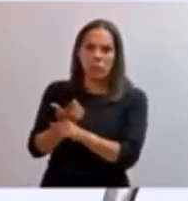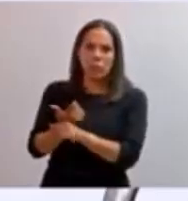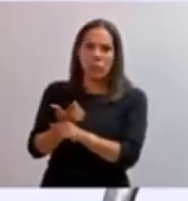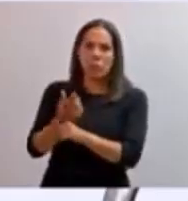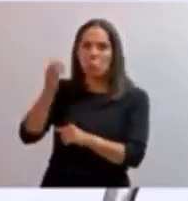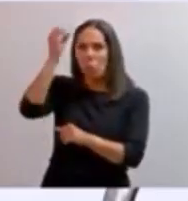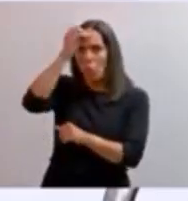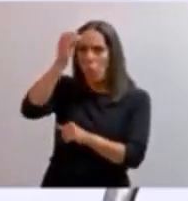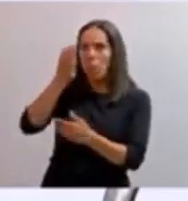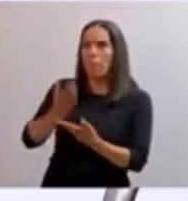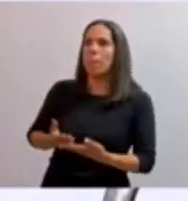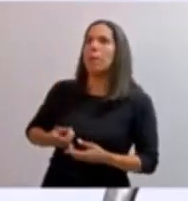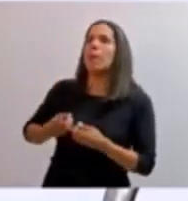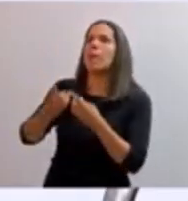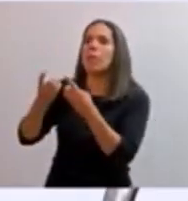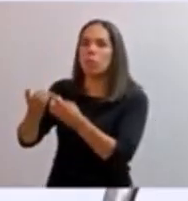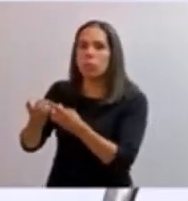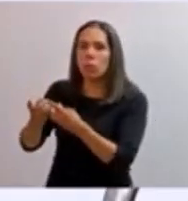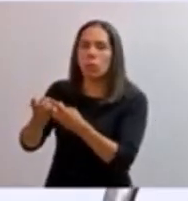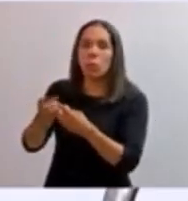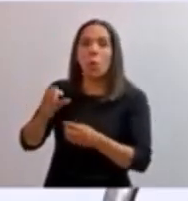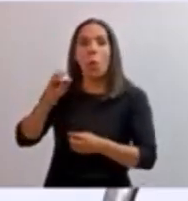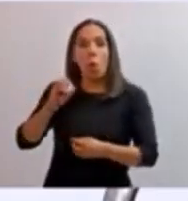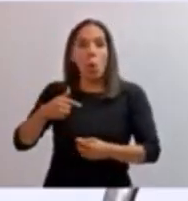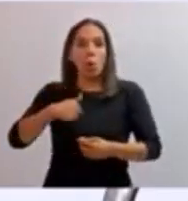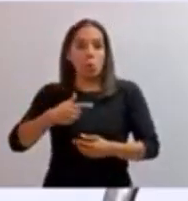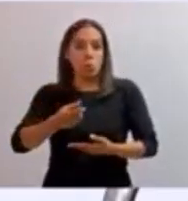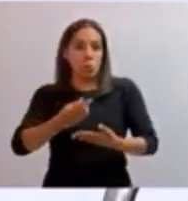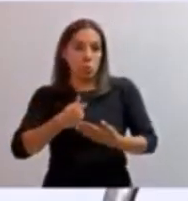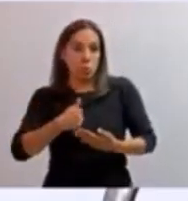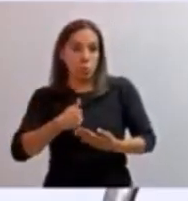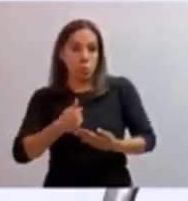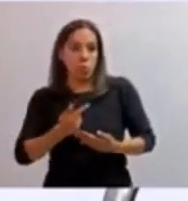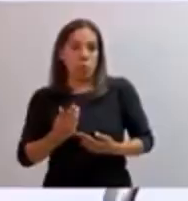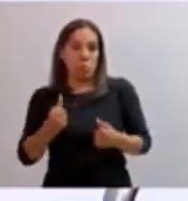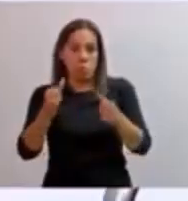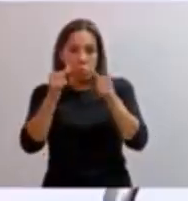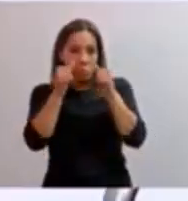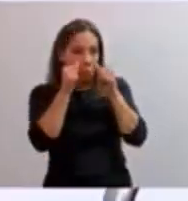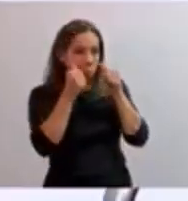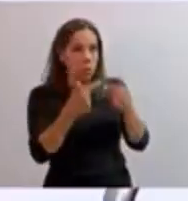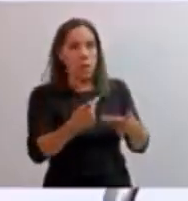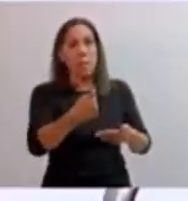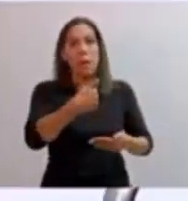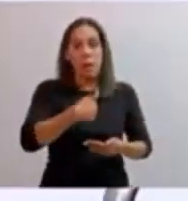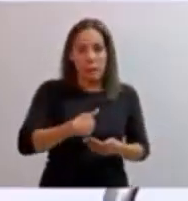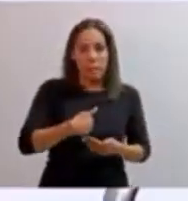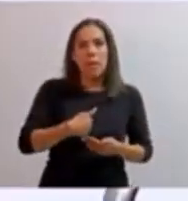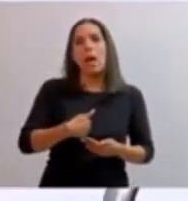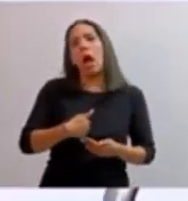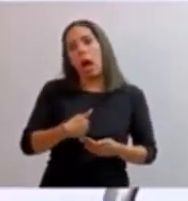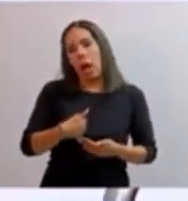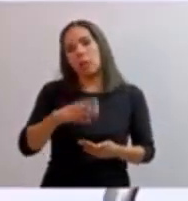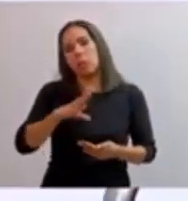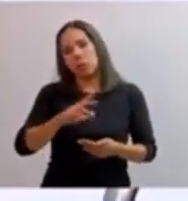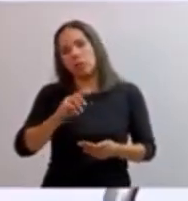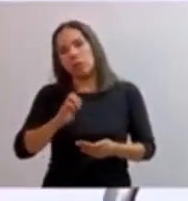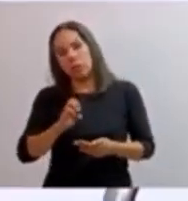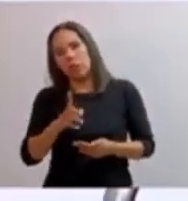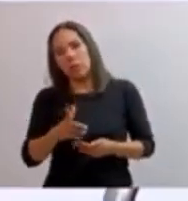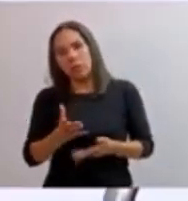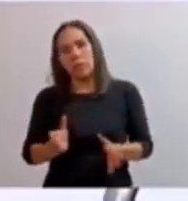que debo de apoyarle? ¿Qué necesidades estoy encontrando para que podamos desde el Consejo Técnico ver